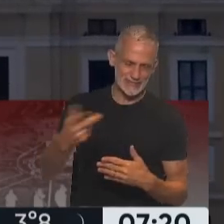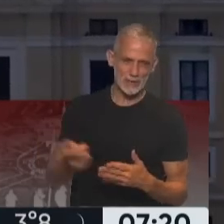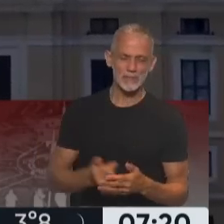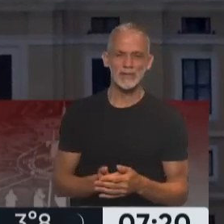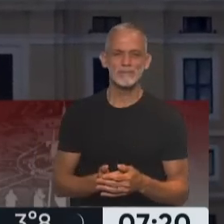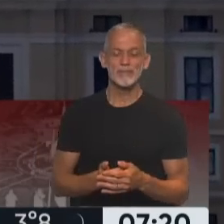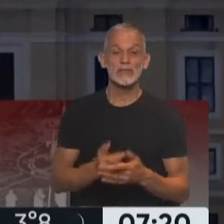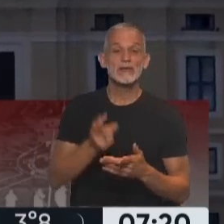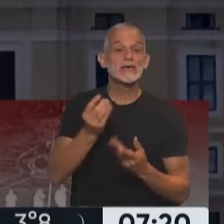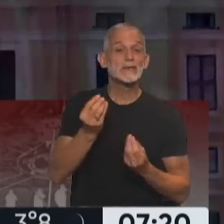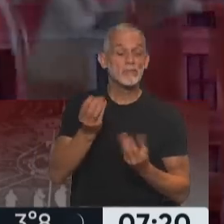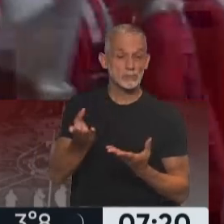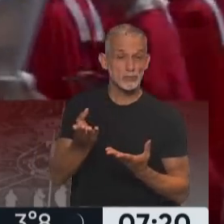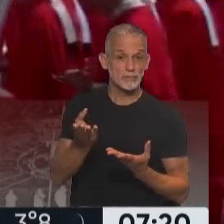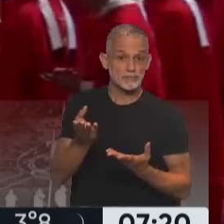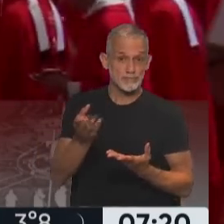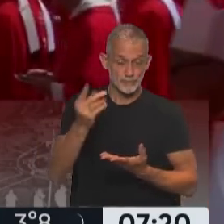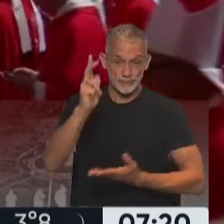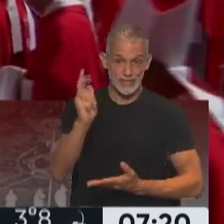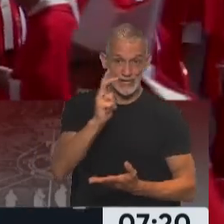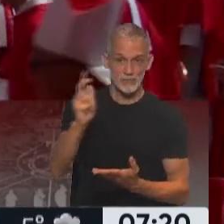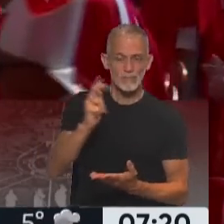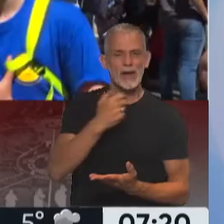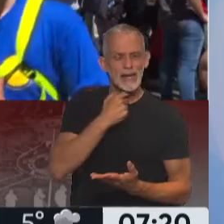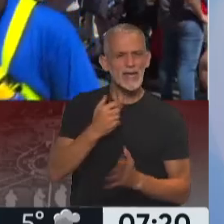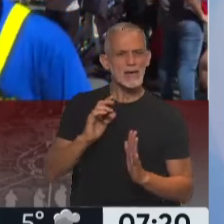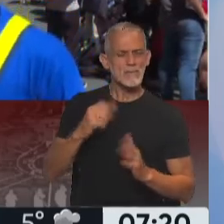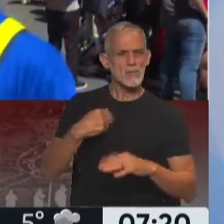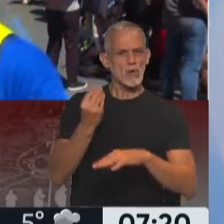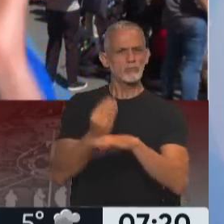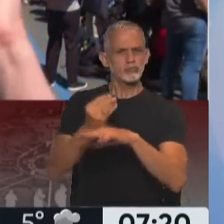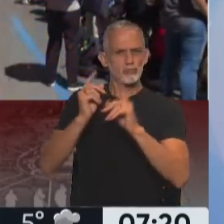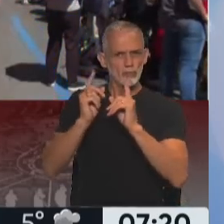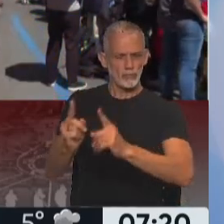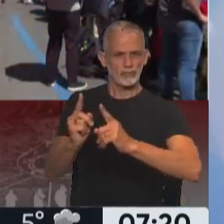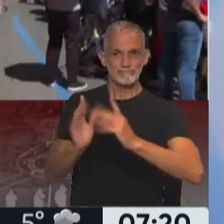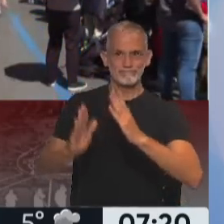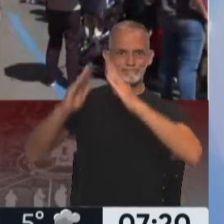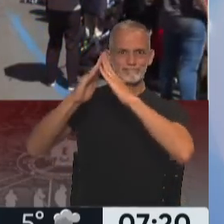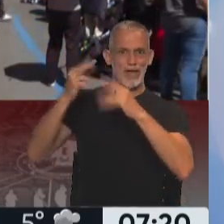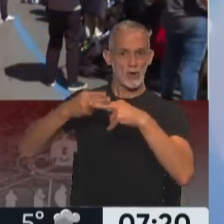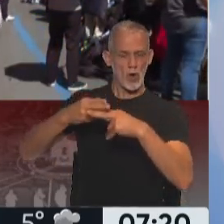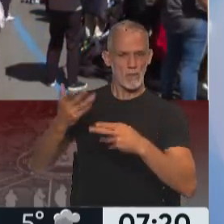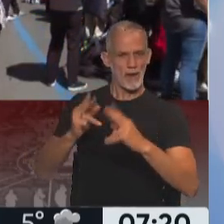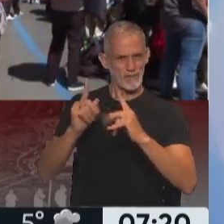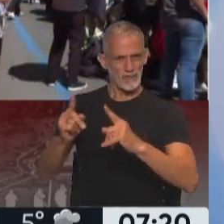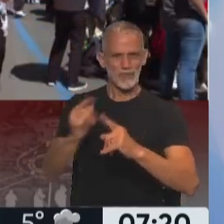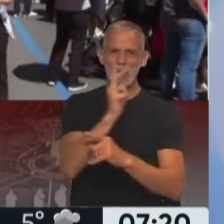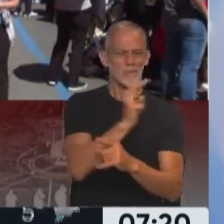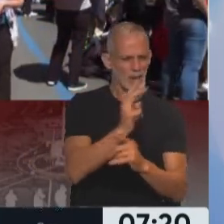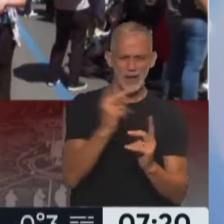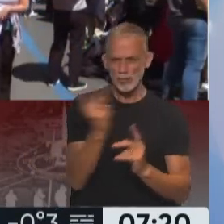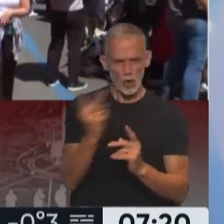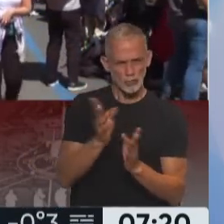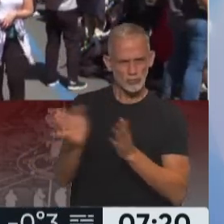dio, fue que el Papa quería mantener el cargo de arzobispo de Roma. Estamos viendo la